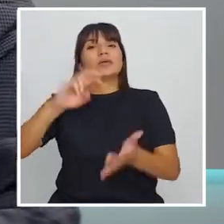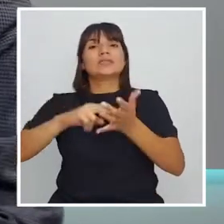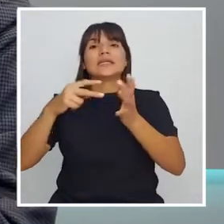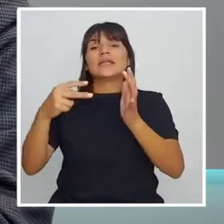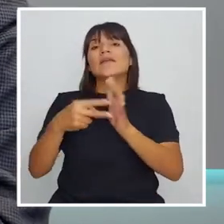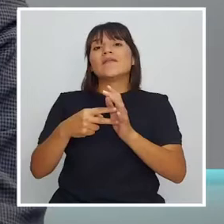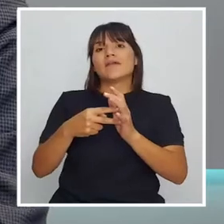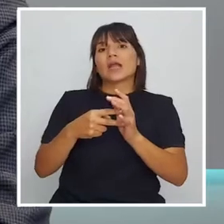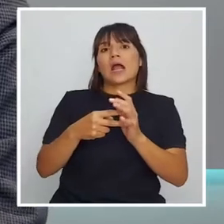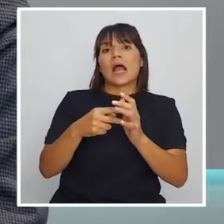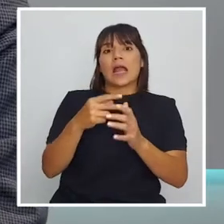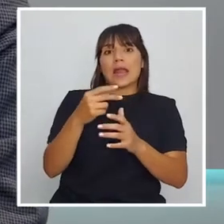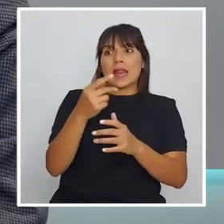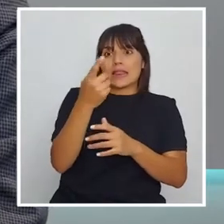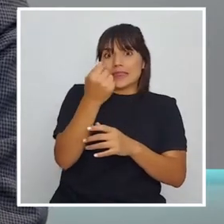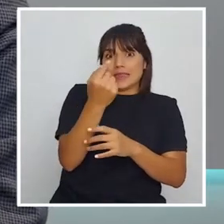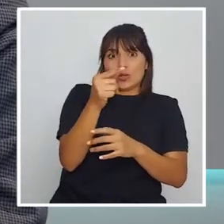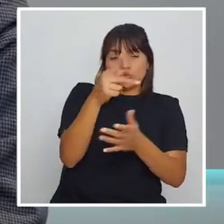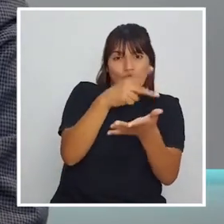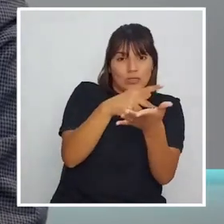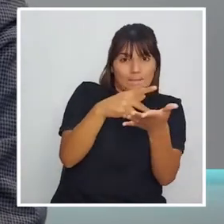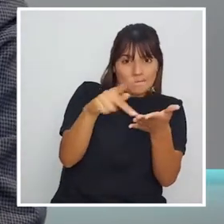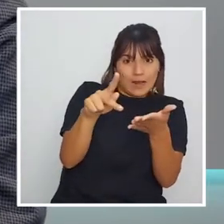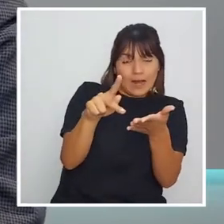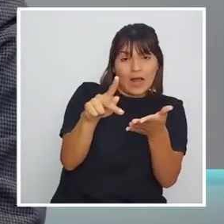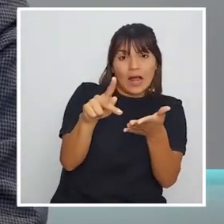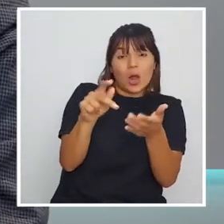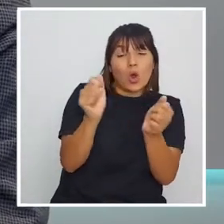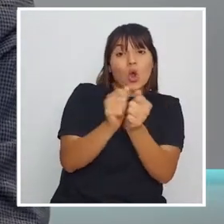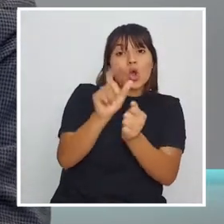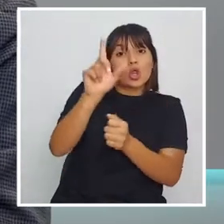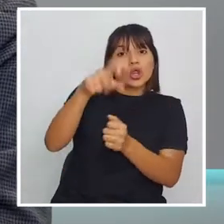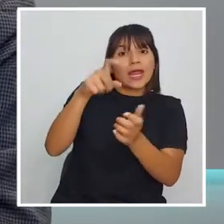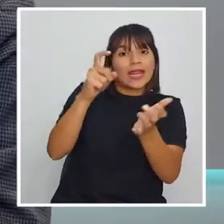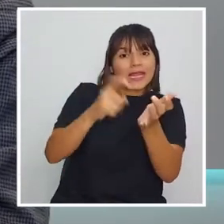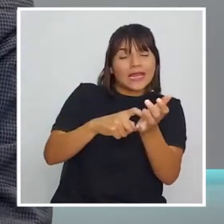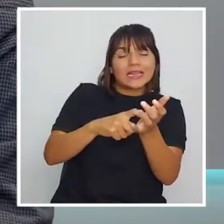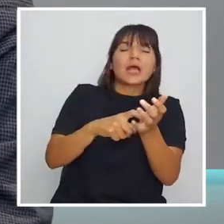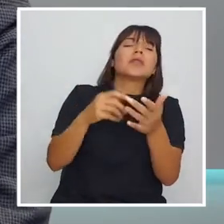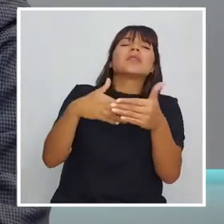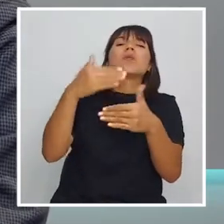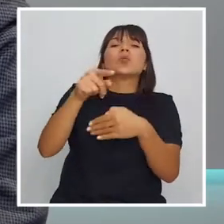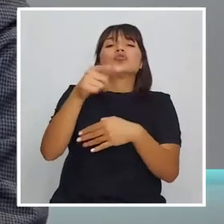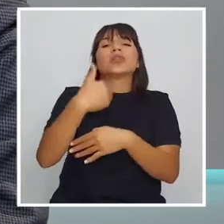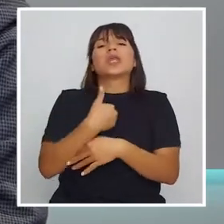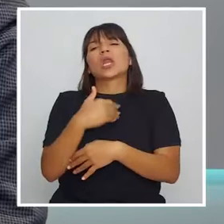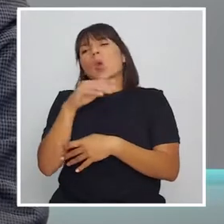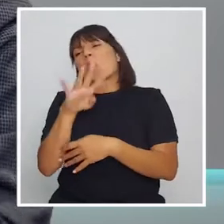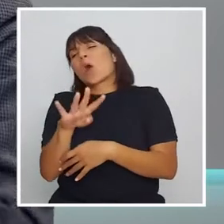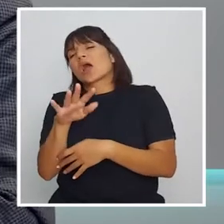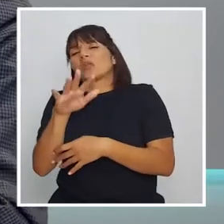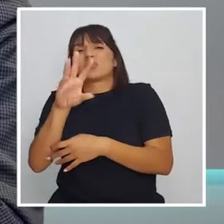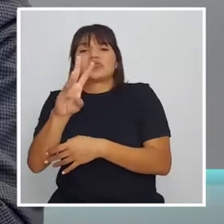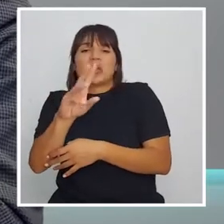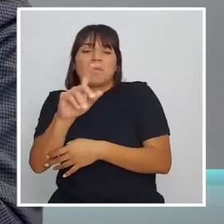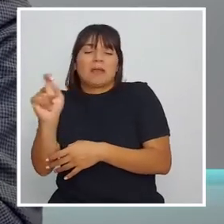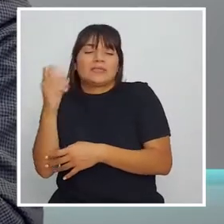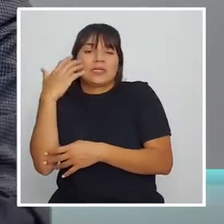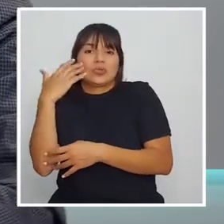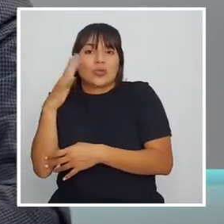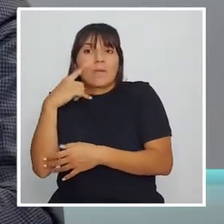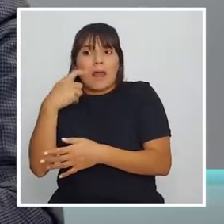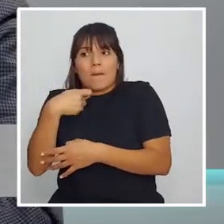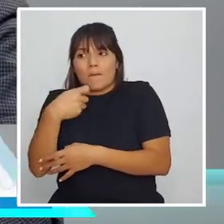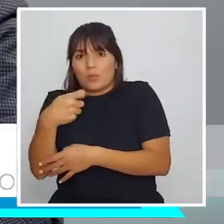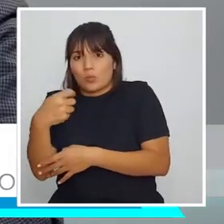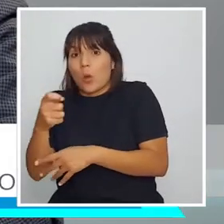cuotas a lo largo de 3, 4, 6 meses. Un cuidado que hay que tener, eso sí, es que es parte